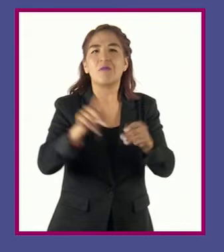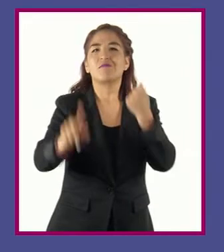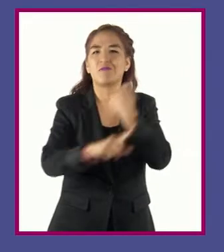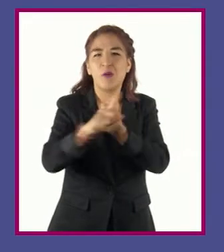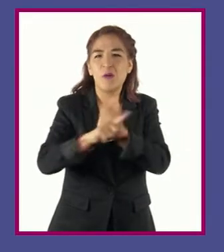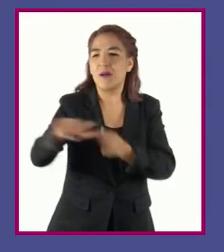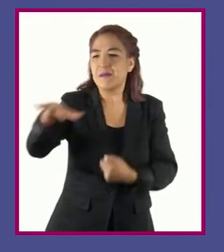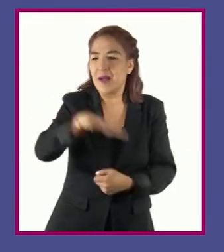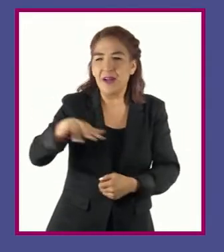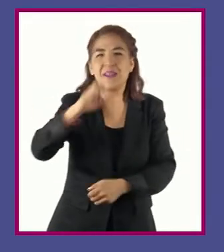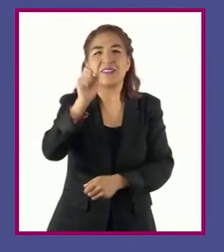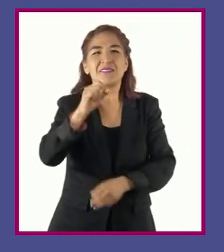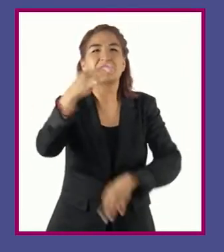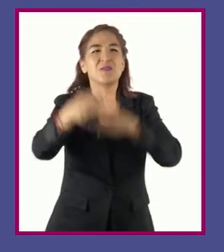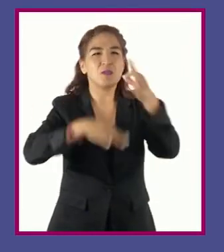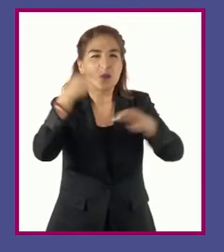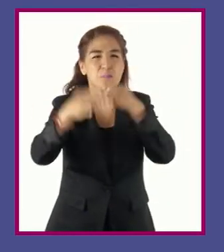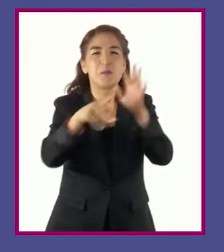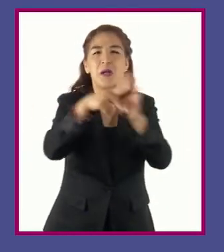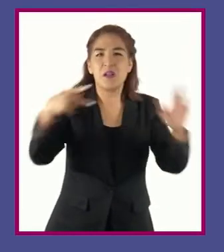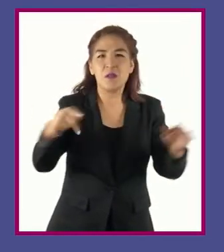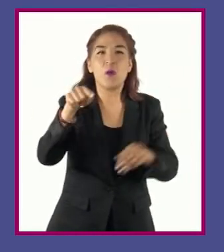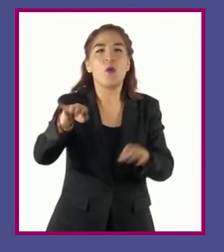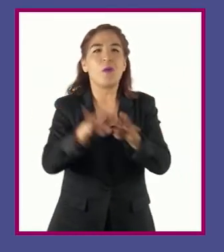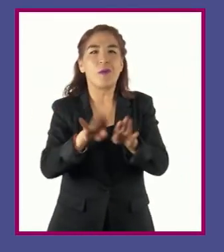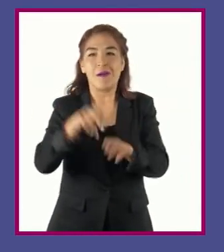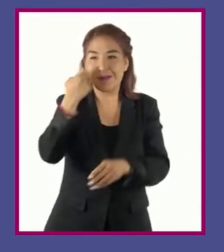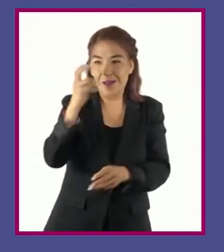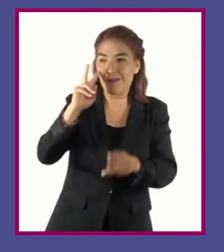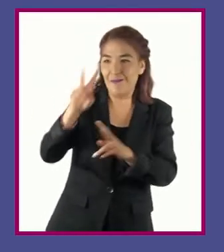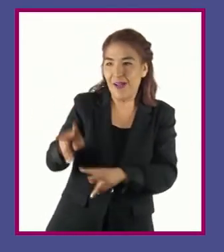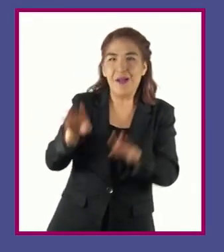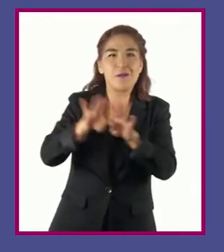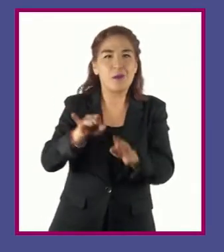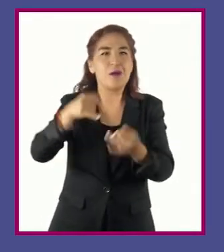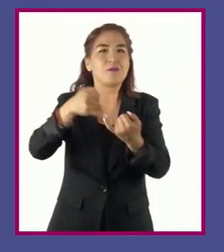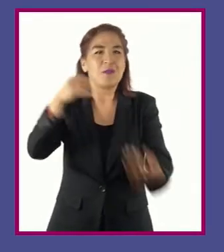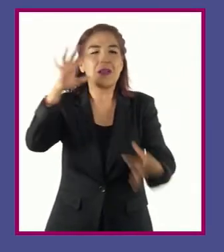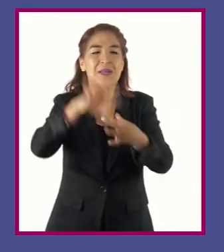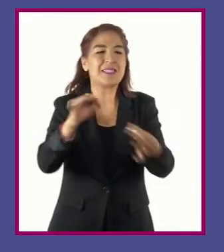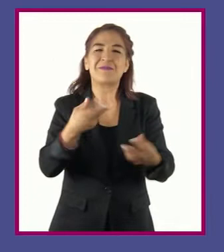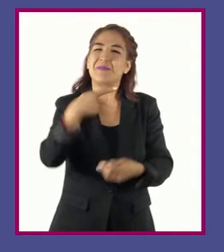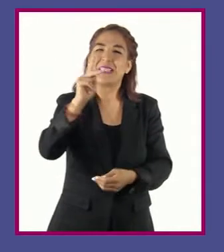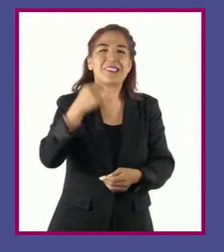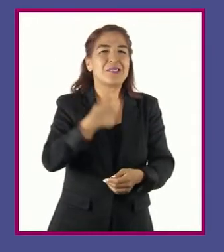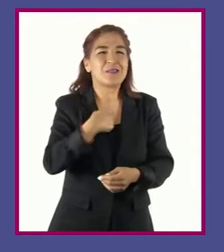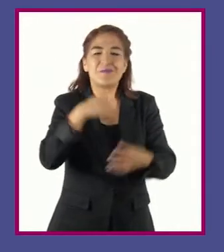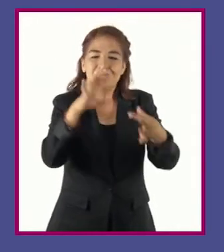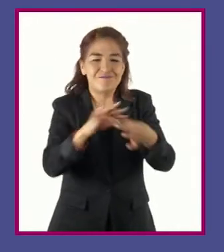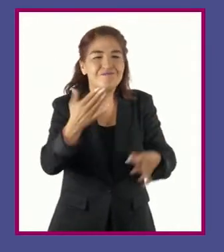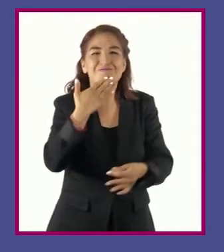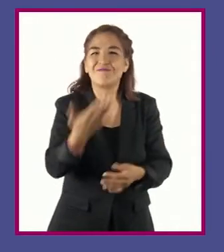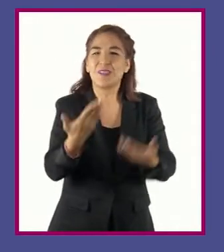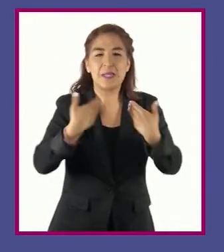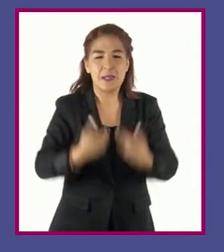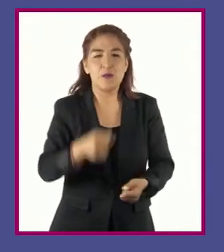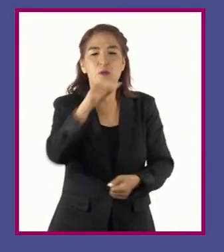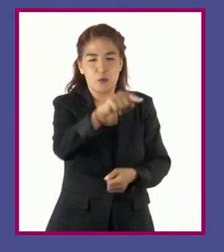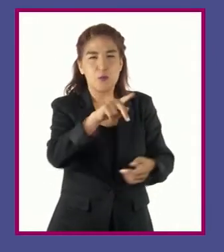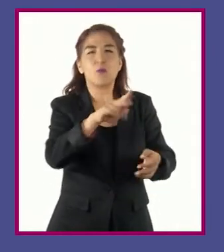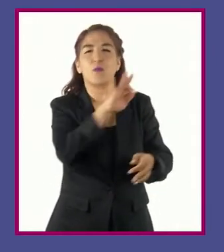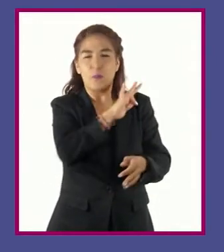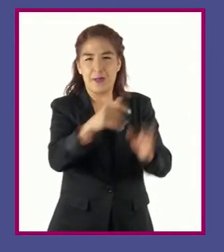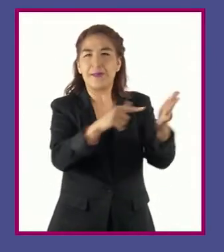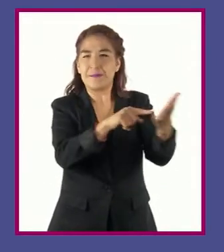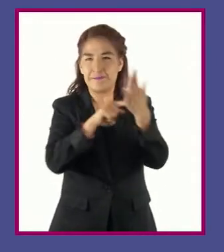estereotipos. Yo creo que no son los únicos culpables, pero tal vez no lo explico bien en mi artículo. A ver, ¿puedes